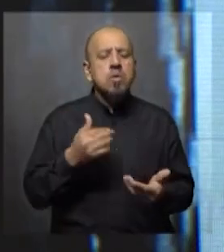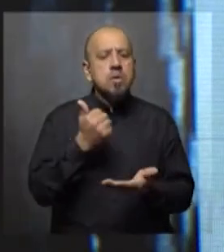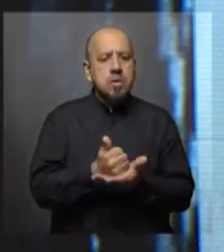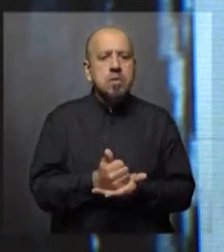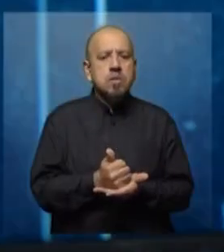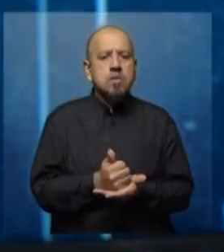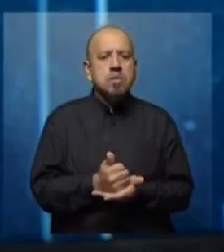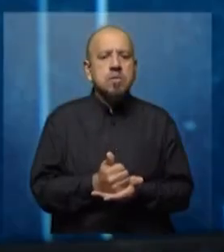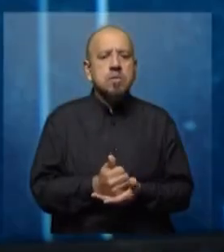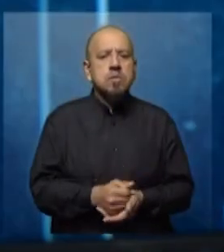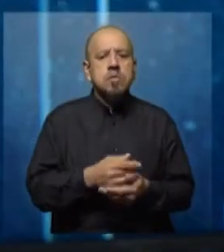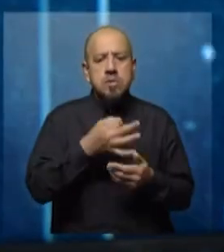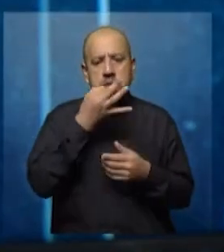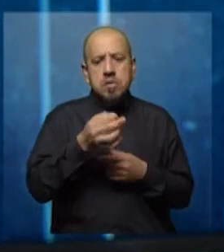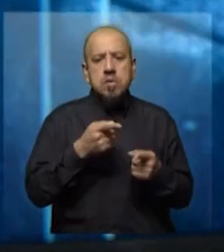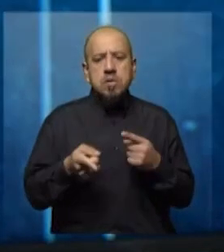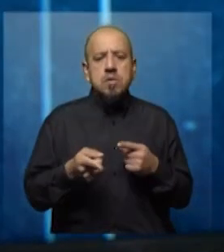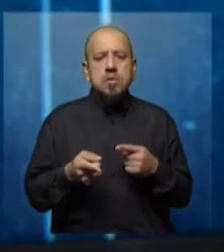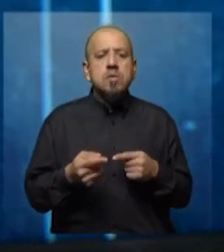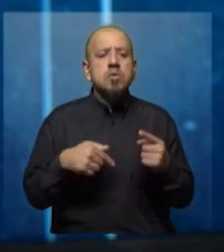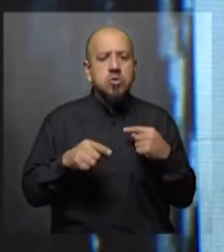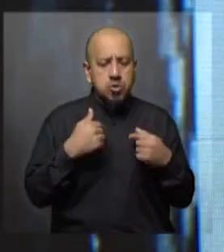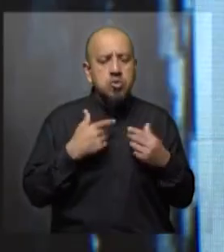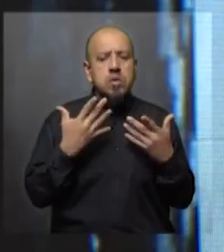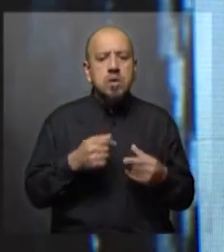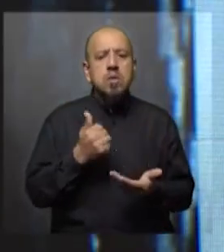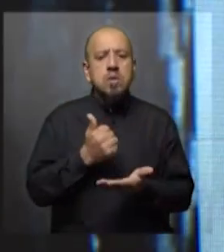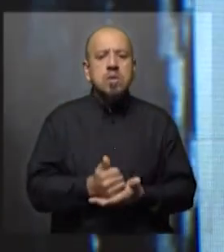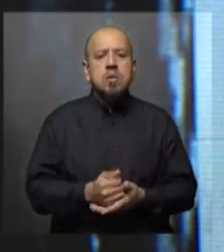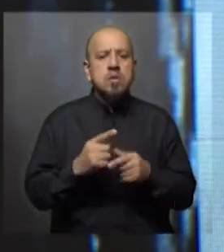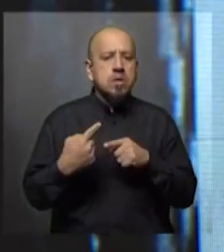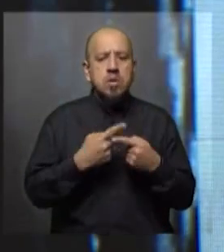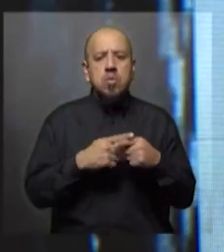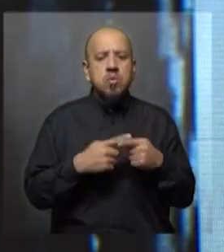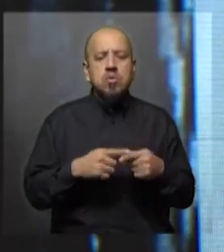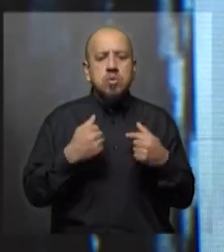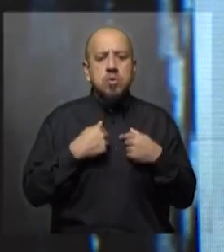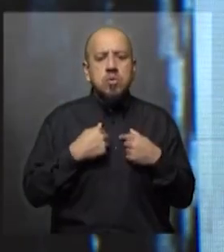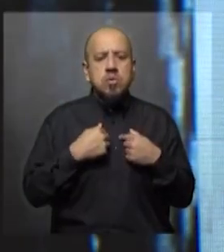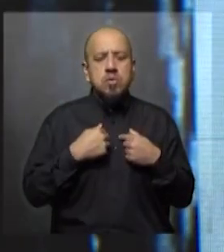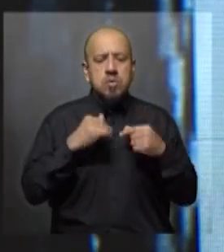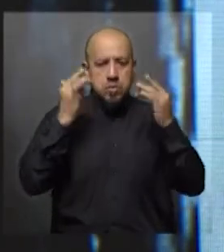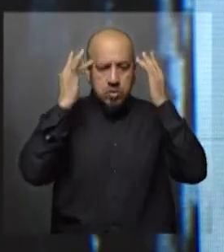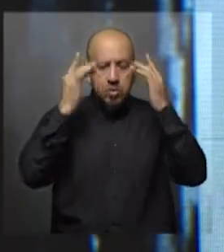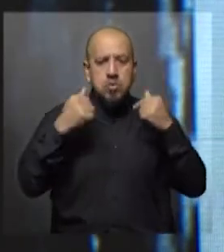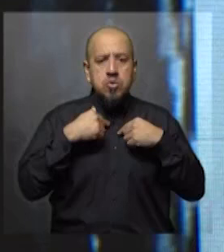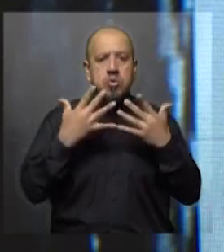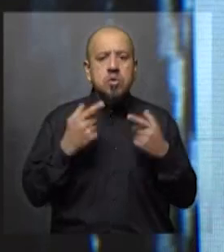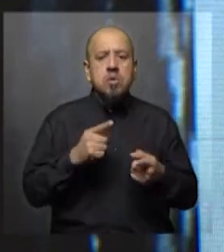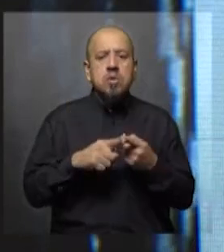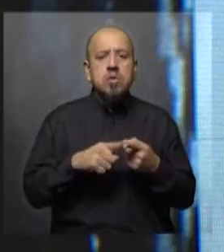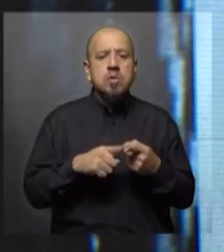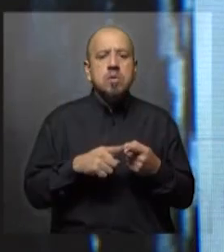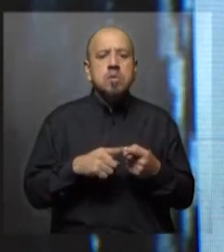qué es lo que estamos diciendo que es deseable quiero participar en la discusión de mi propia educación Yo quiero participar